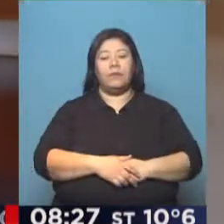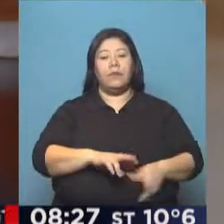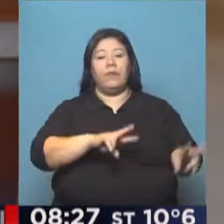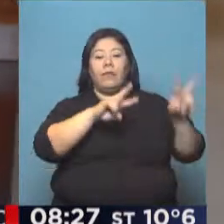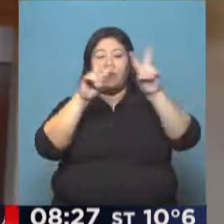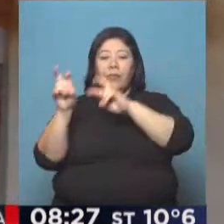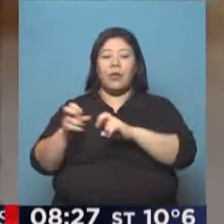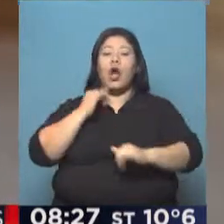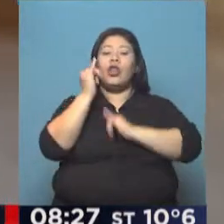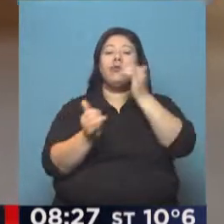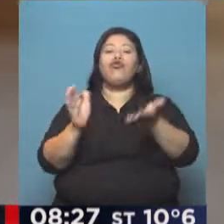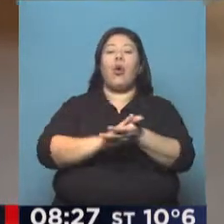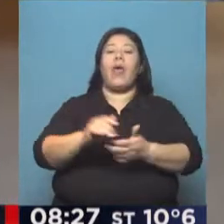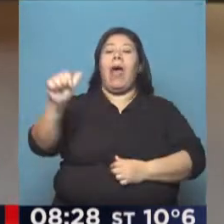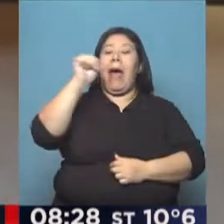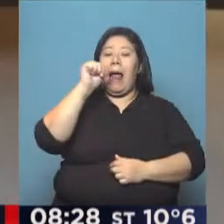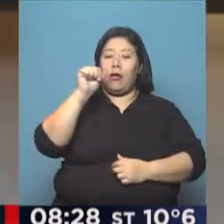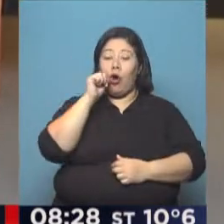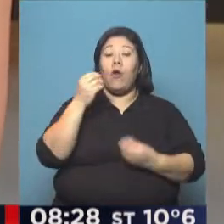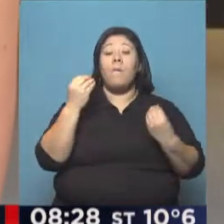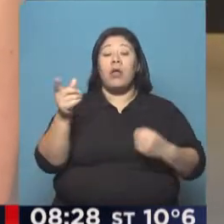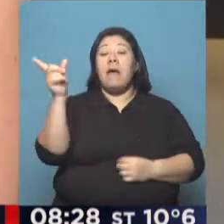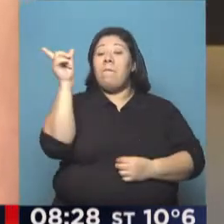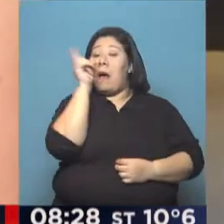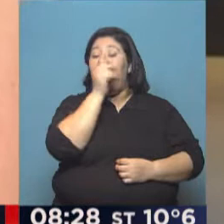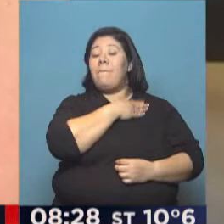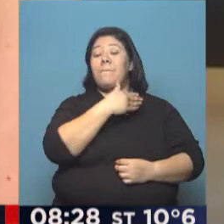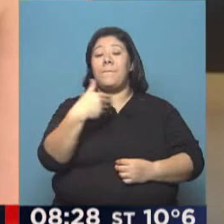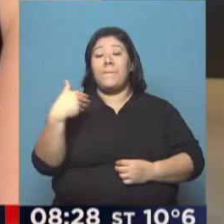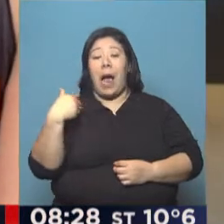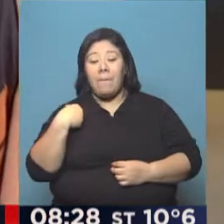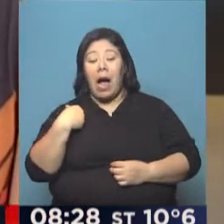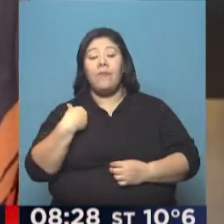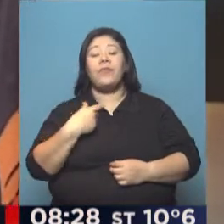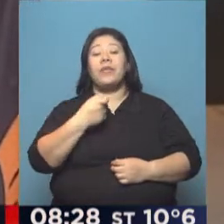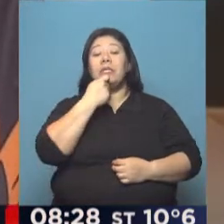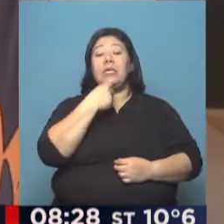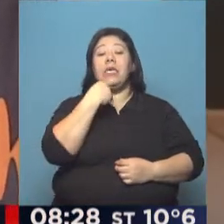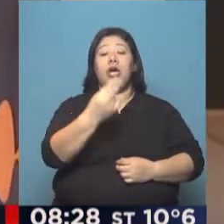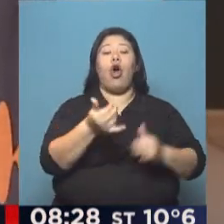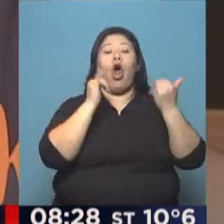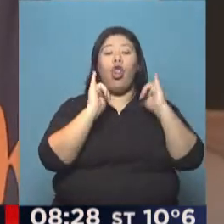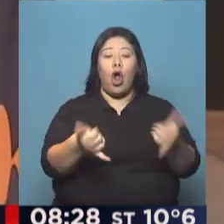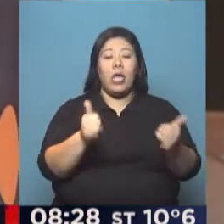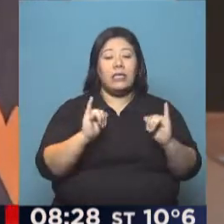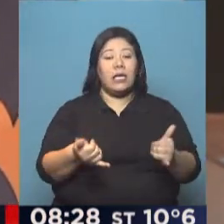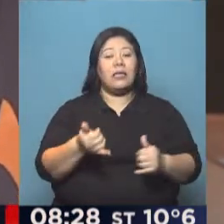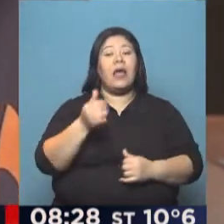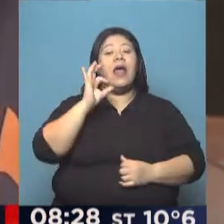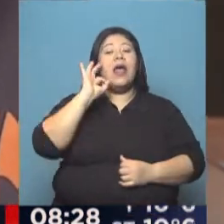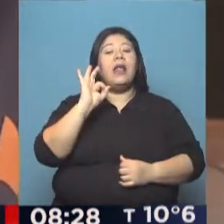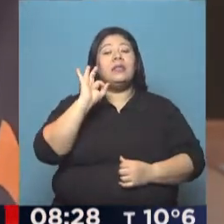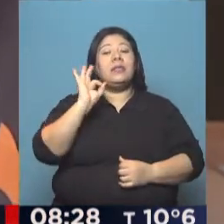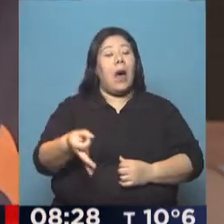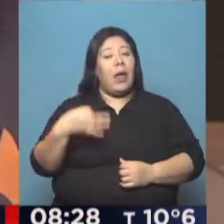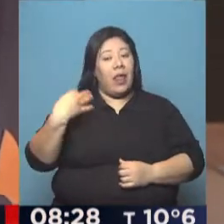Hablemos del alcohol, porque ningún padre cuidador de chicos preadolescentes y adolescentes debe dejar de saber los